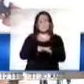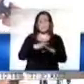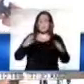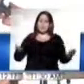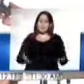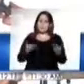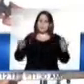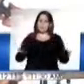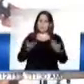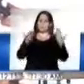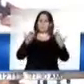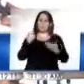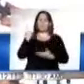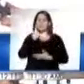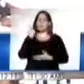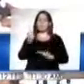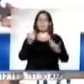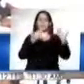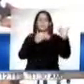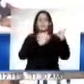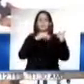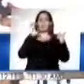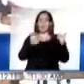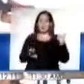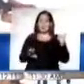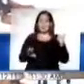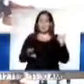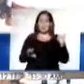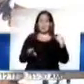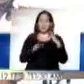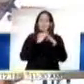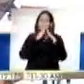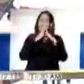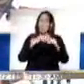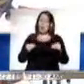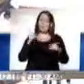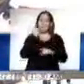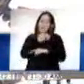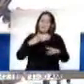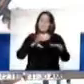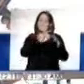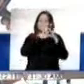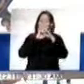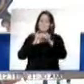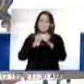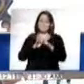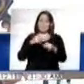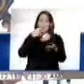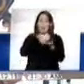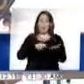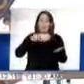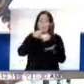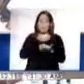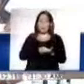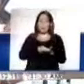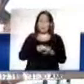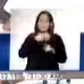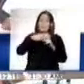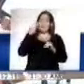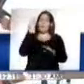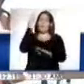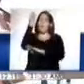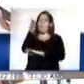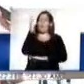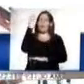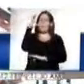crecimiento. Porque no es solamente responsabilidad del Estado, tenemos que seguir de la mano. Necesitamos que las inversiones que se están yendo para